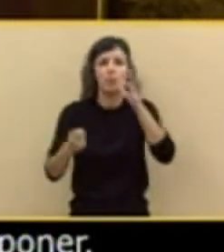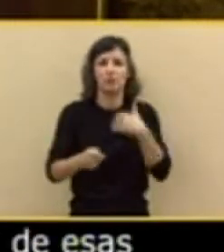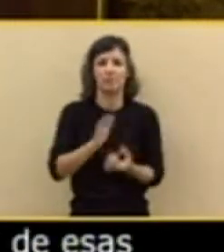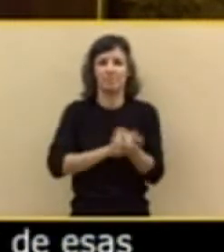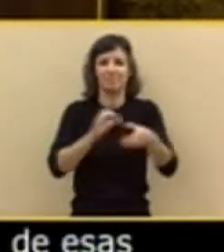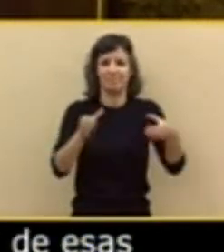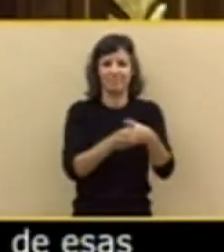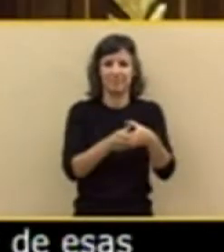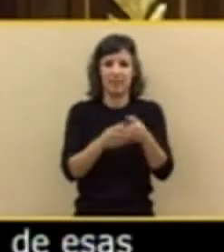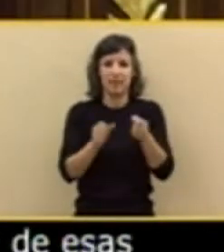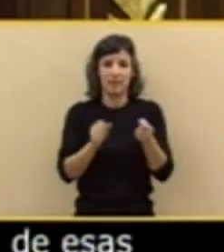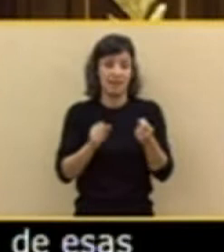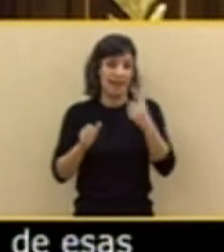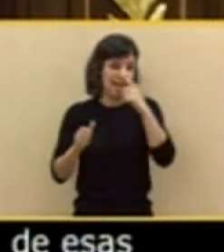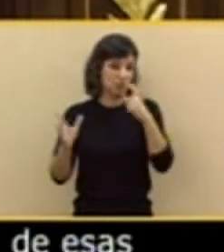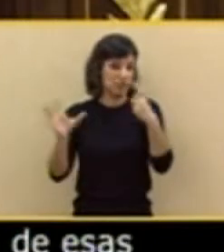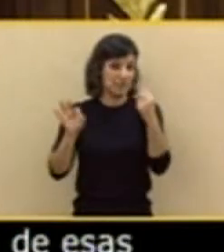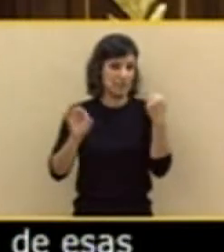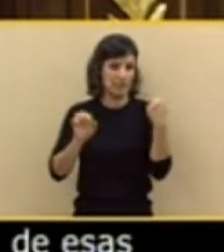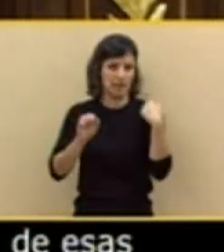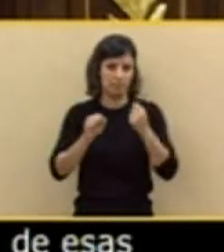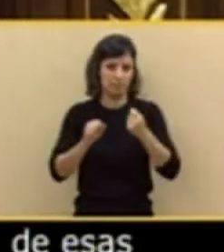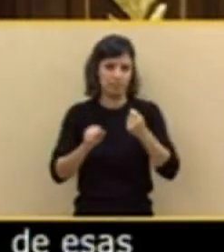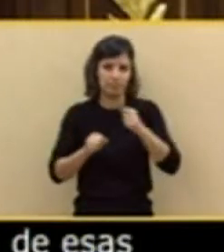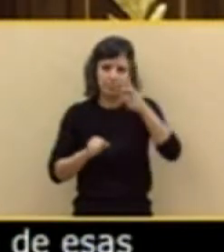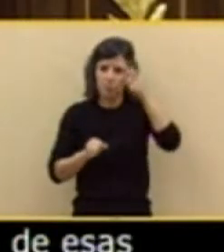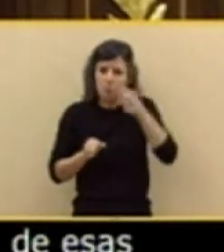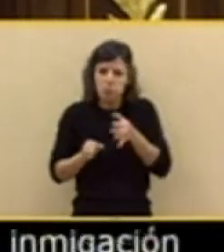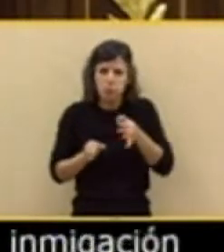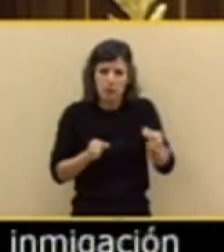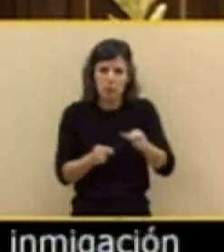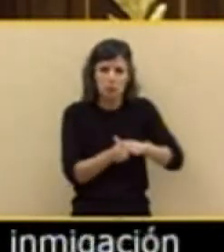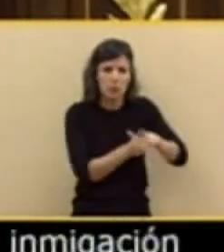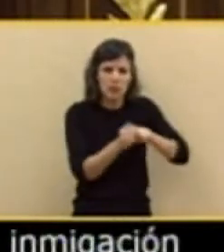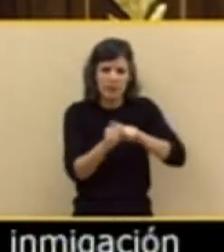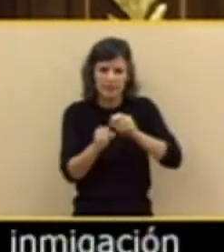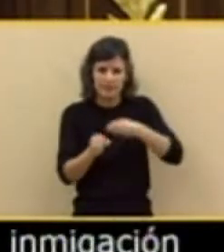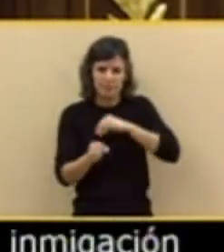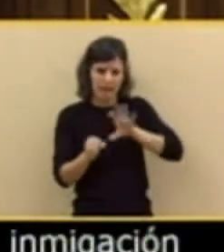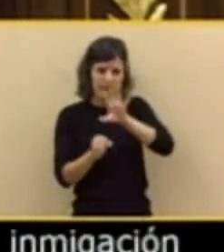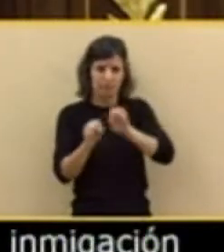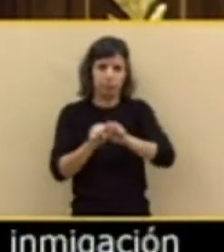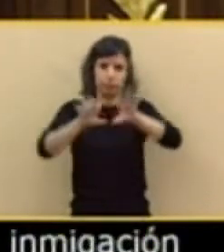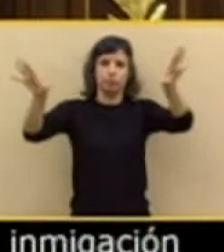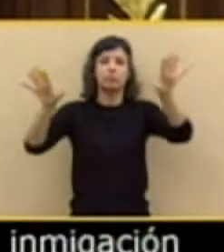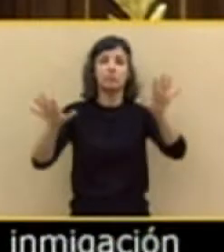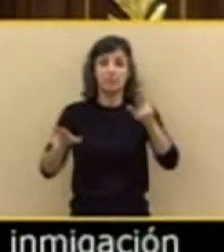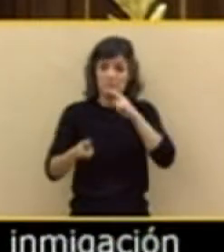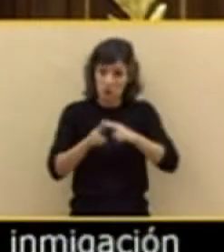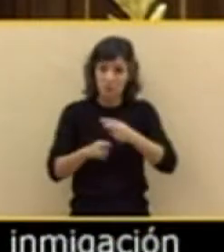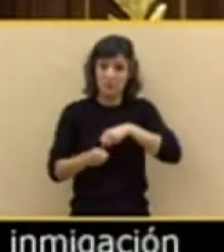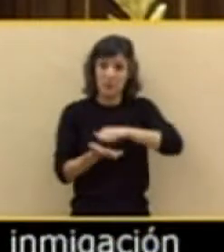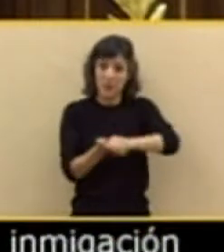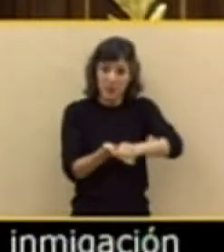tensión y la rabia con la que han salido después de la moción de censura para entender que